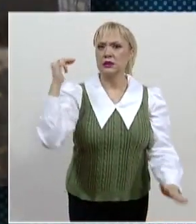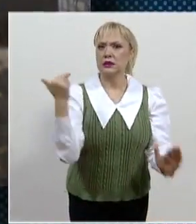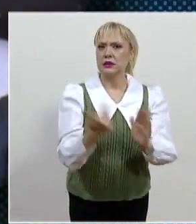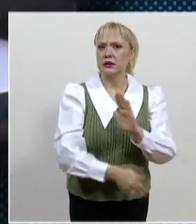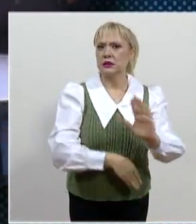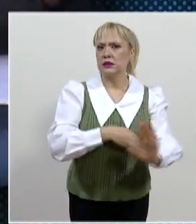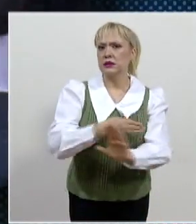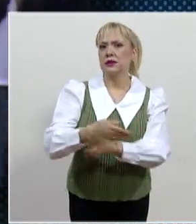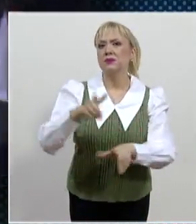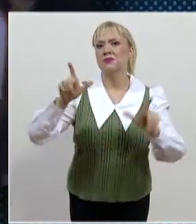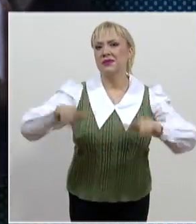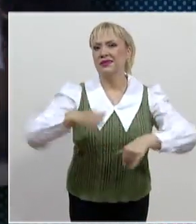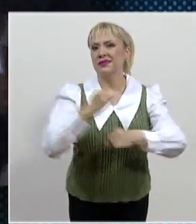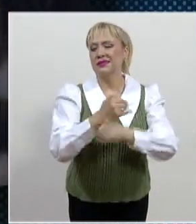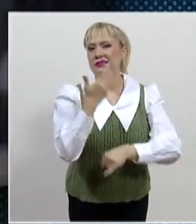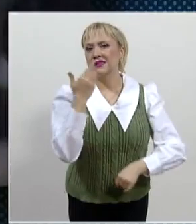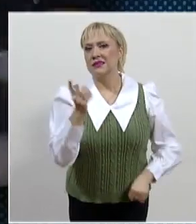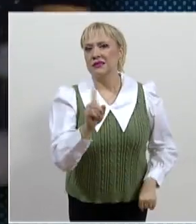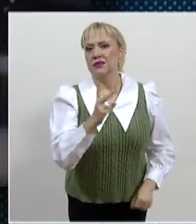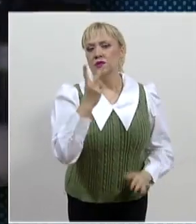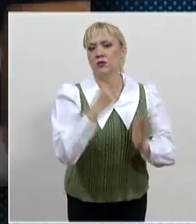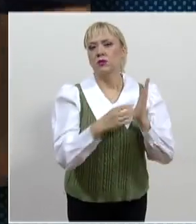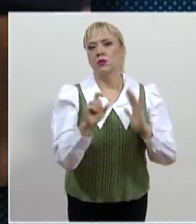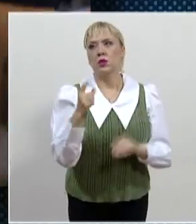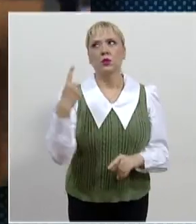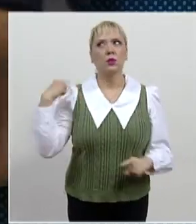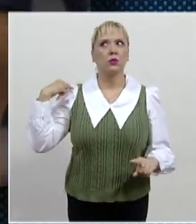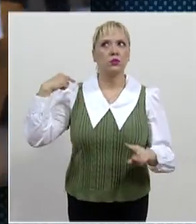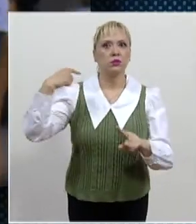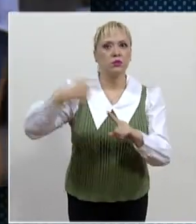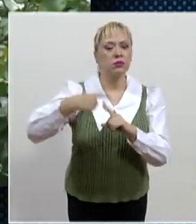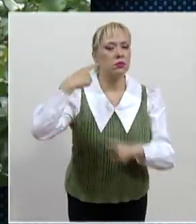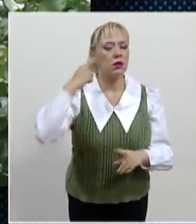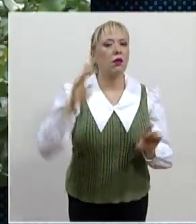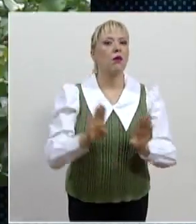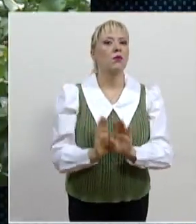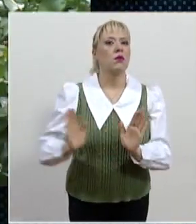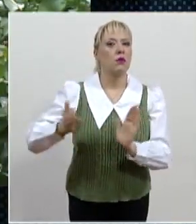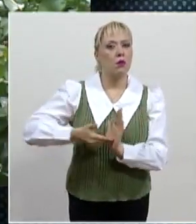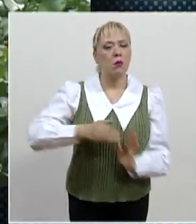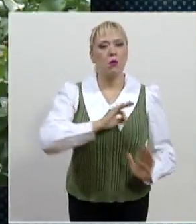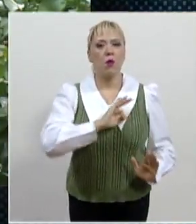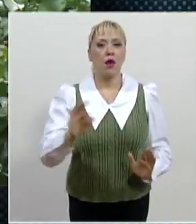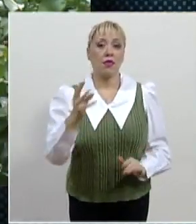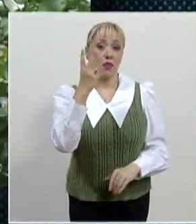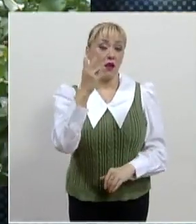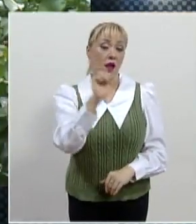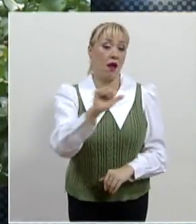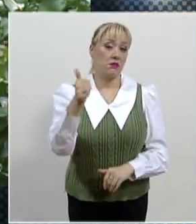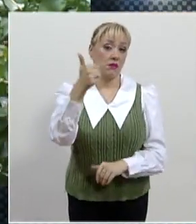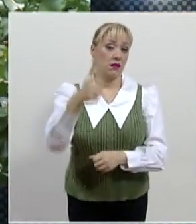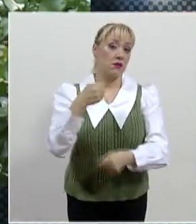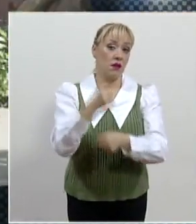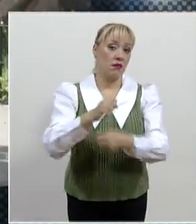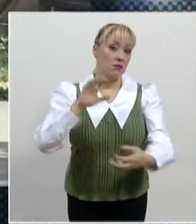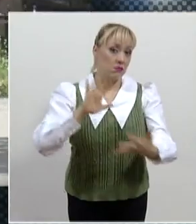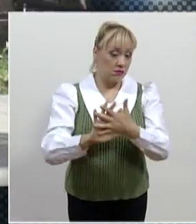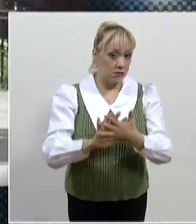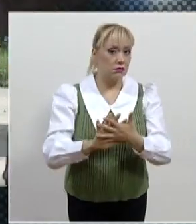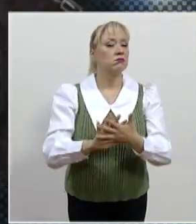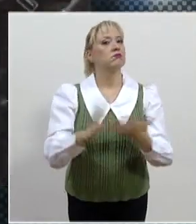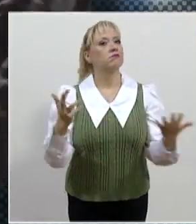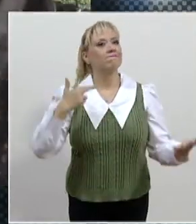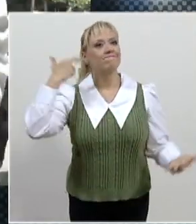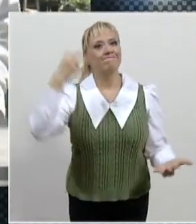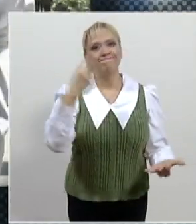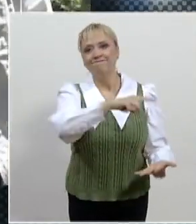2021. Señaló que con las nuevas herramientas para sancionar estas conductas, que pueden ser de 3 a 6 años en prisión, es